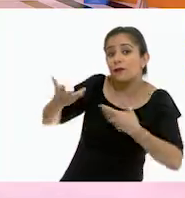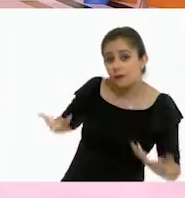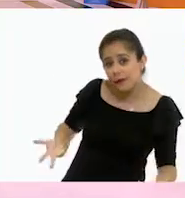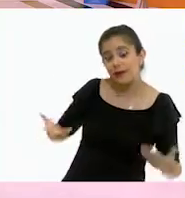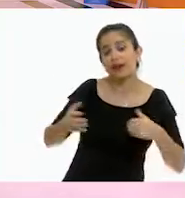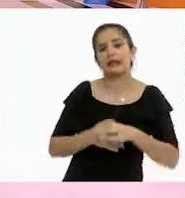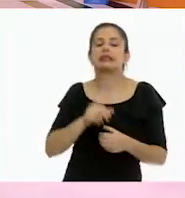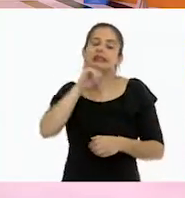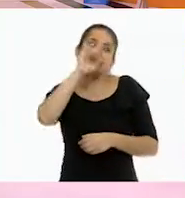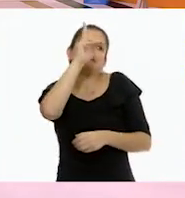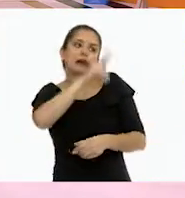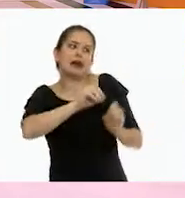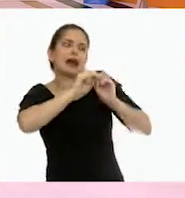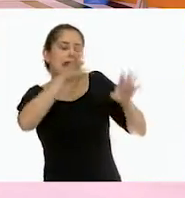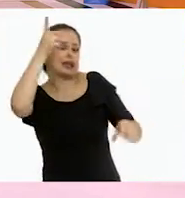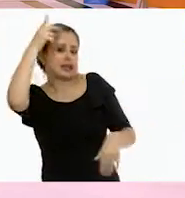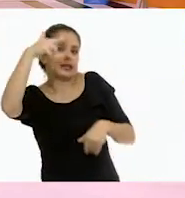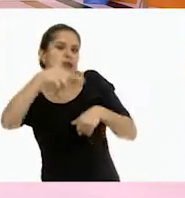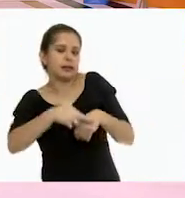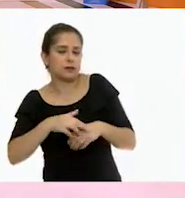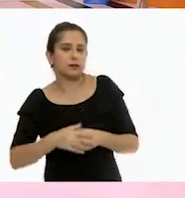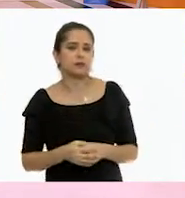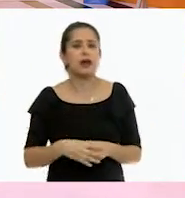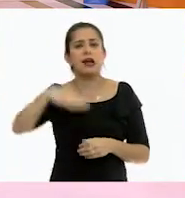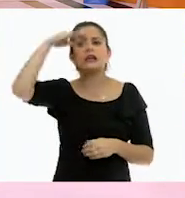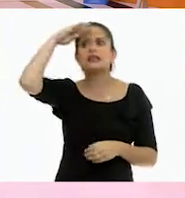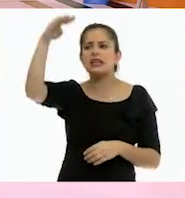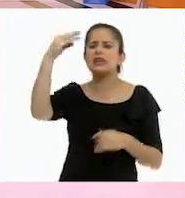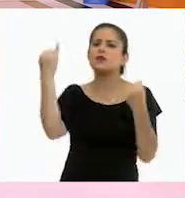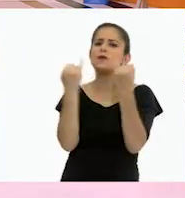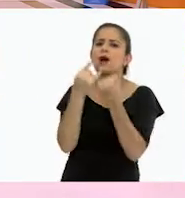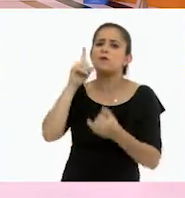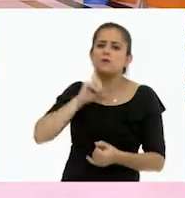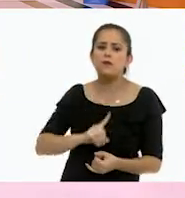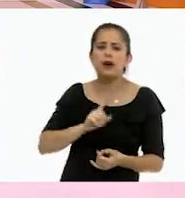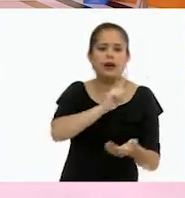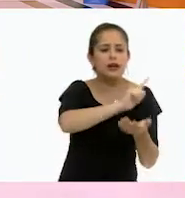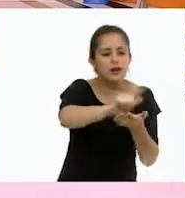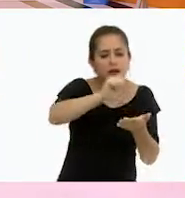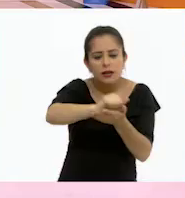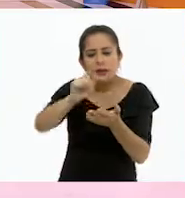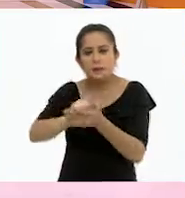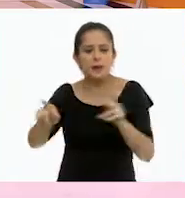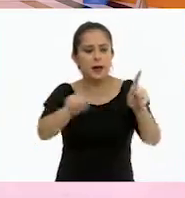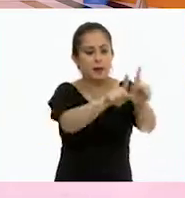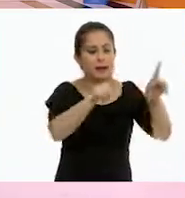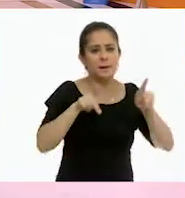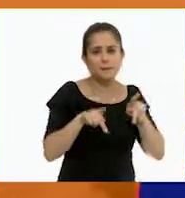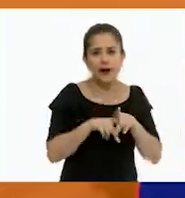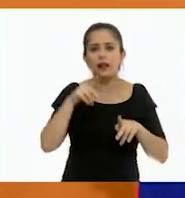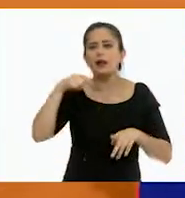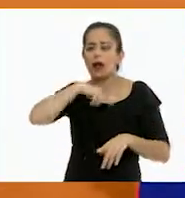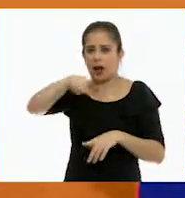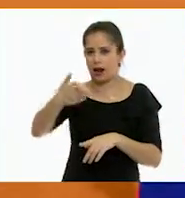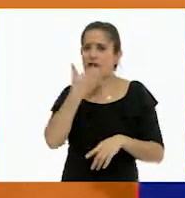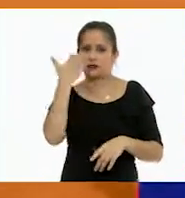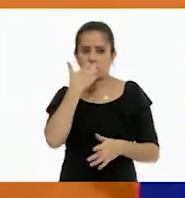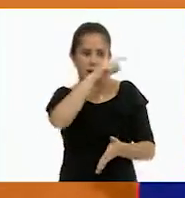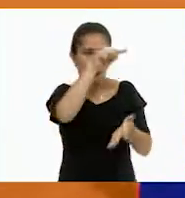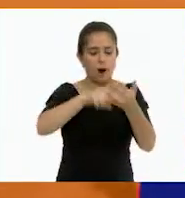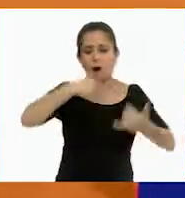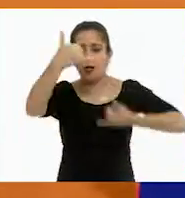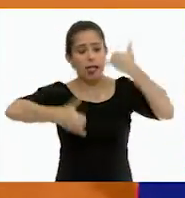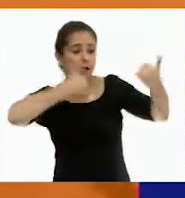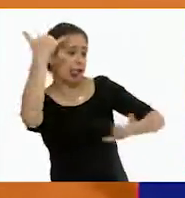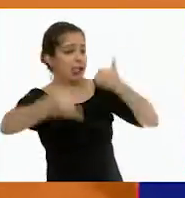directora, también por supuesto. ¿Sabes qué? La señora que deja limpio el patio después de que jugamos y que a veces no queda